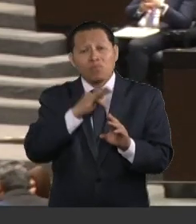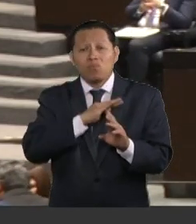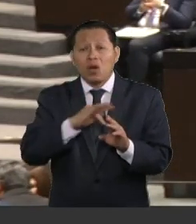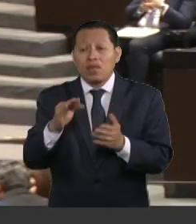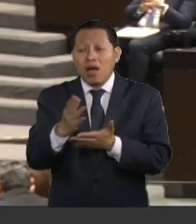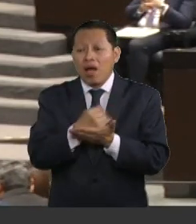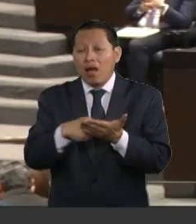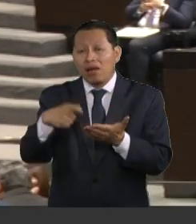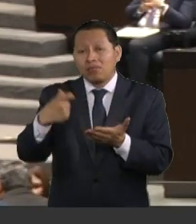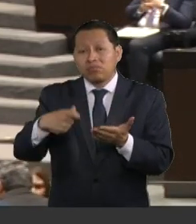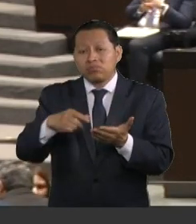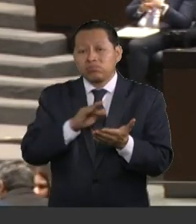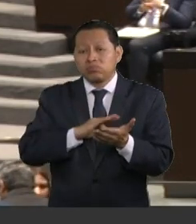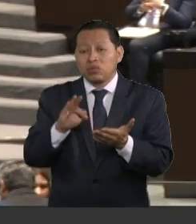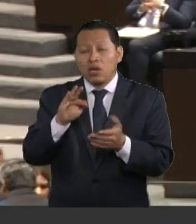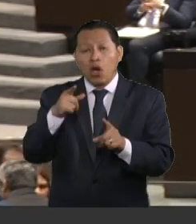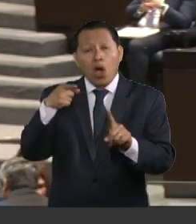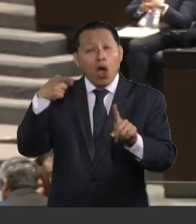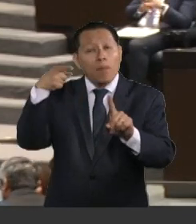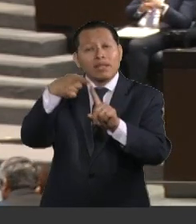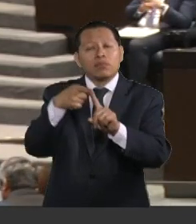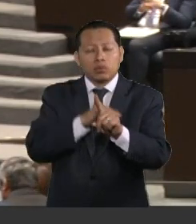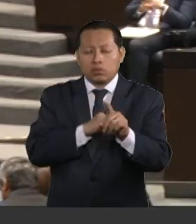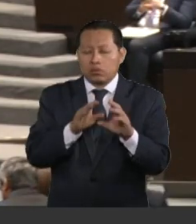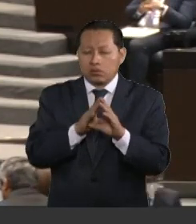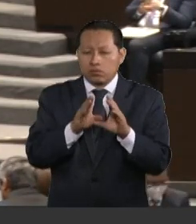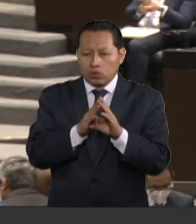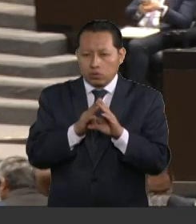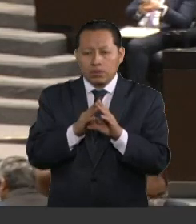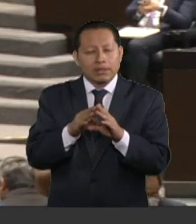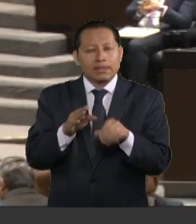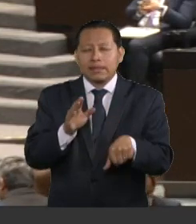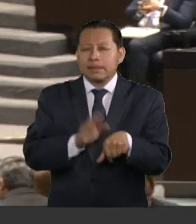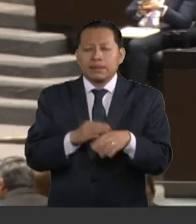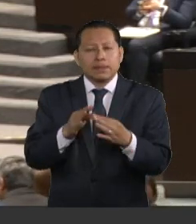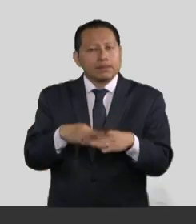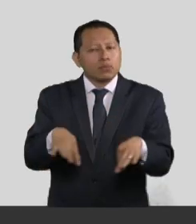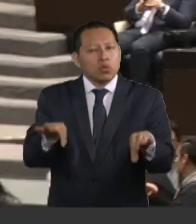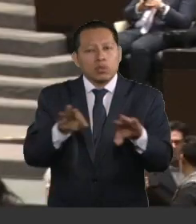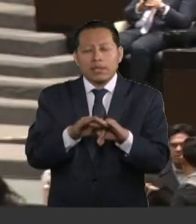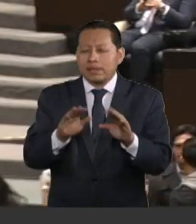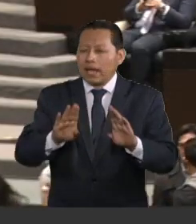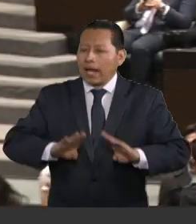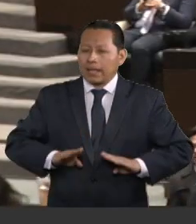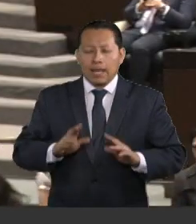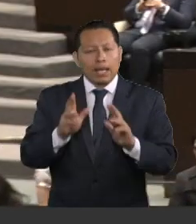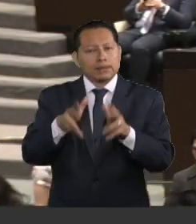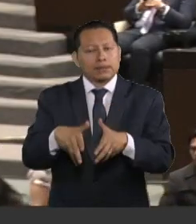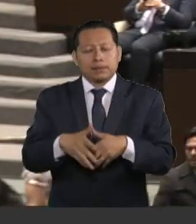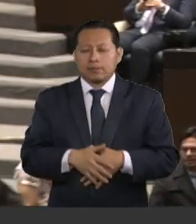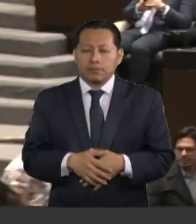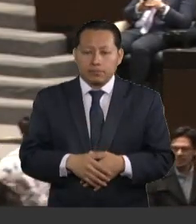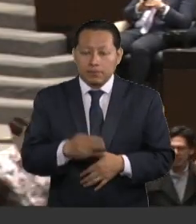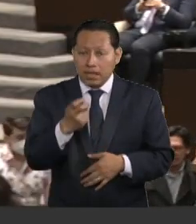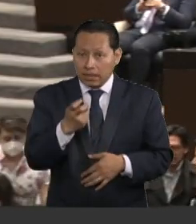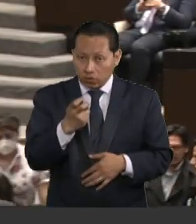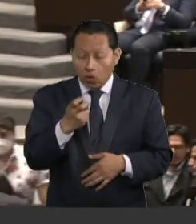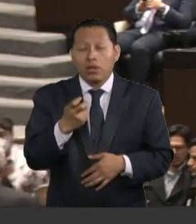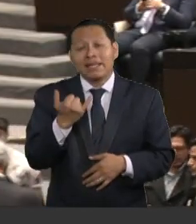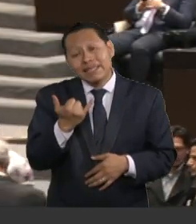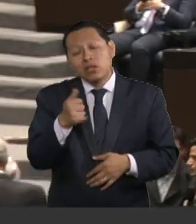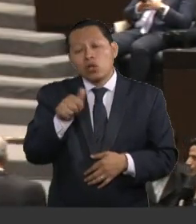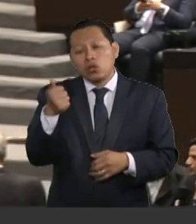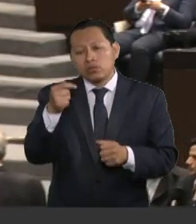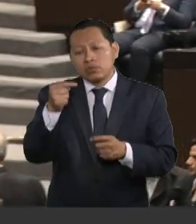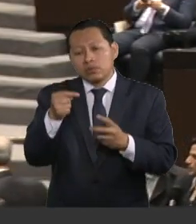considerando este objetivo como un apotegma y como una razón de ser esto y otros aspectos de